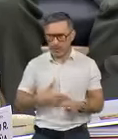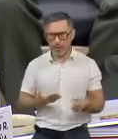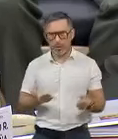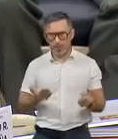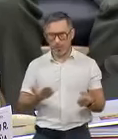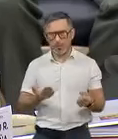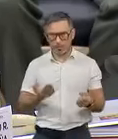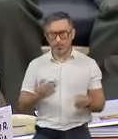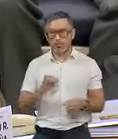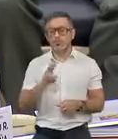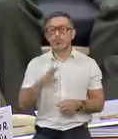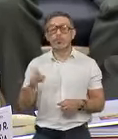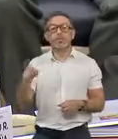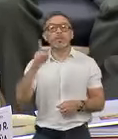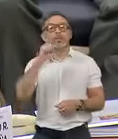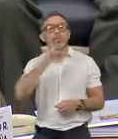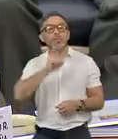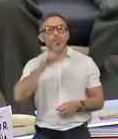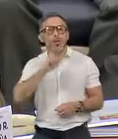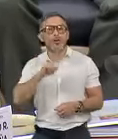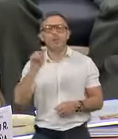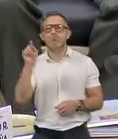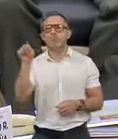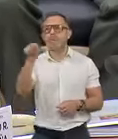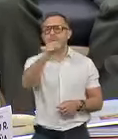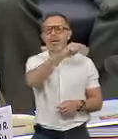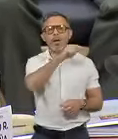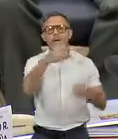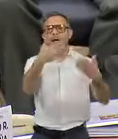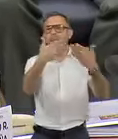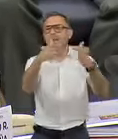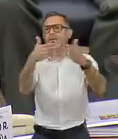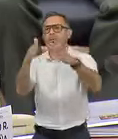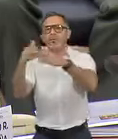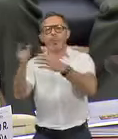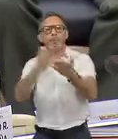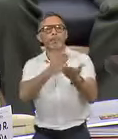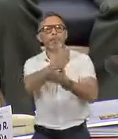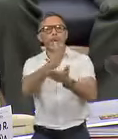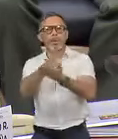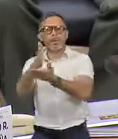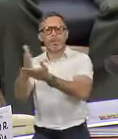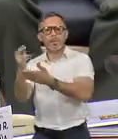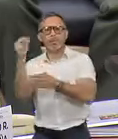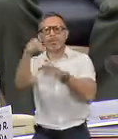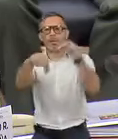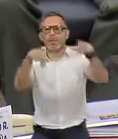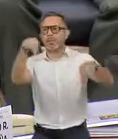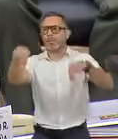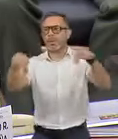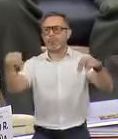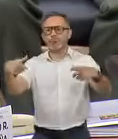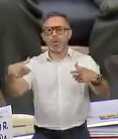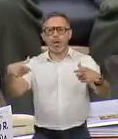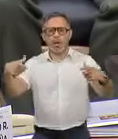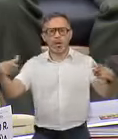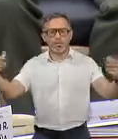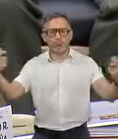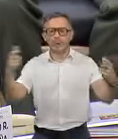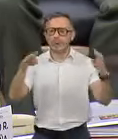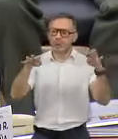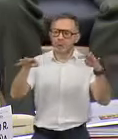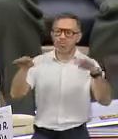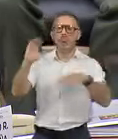el paso fuerte de las mujeres en todos los espacios públicos del país está generando cada vez una mayor conciencia sobre el particular y que